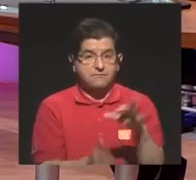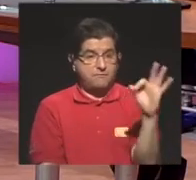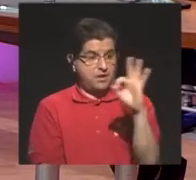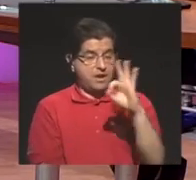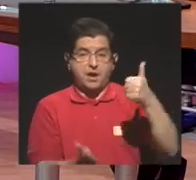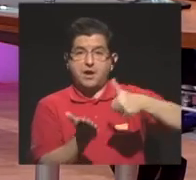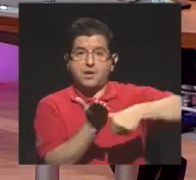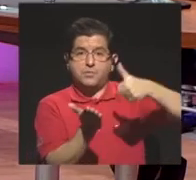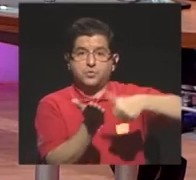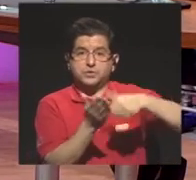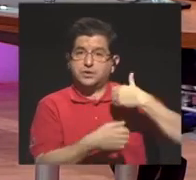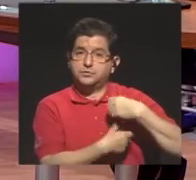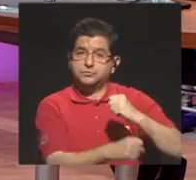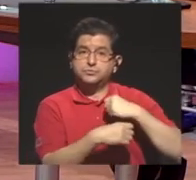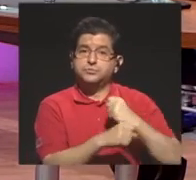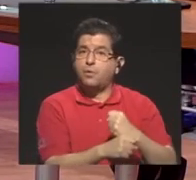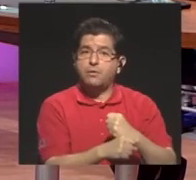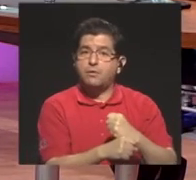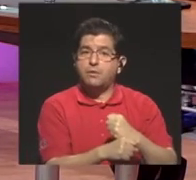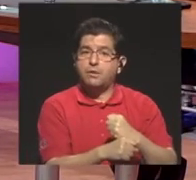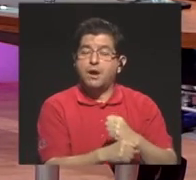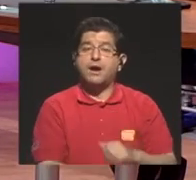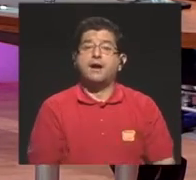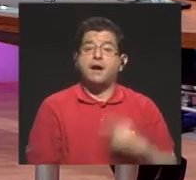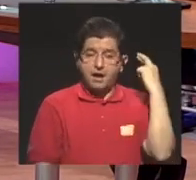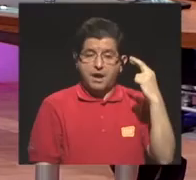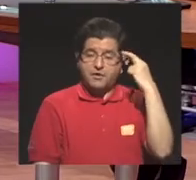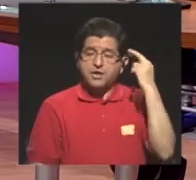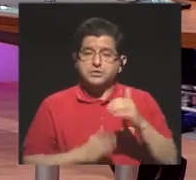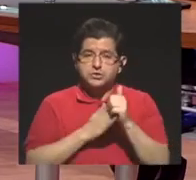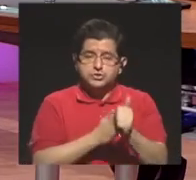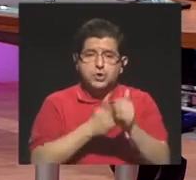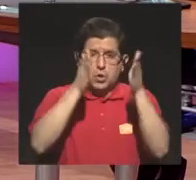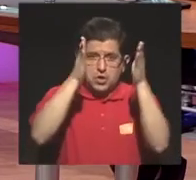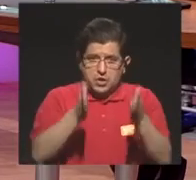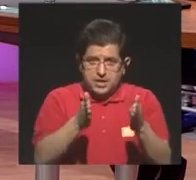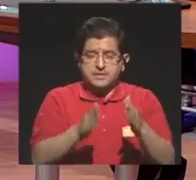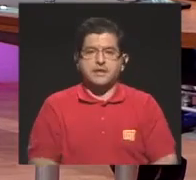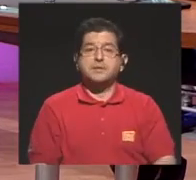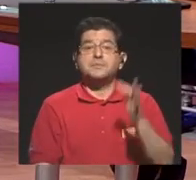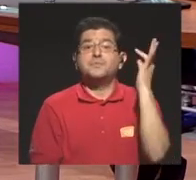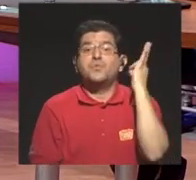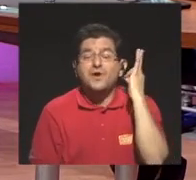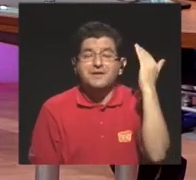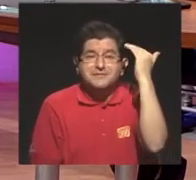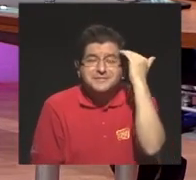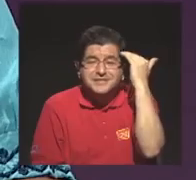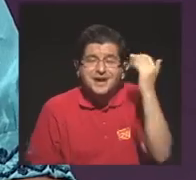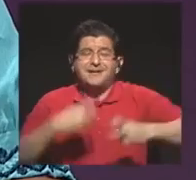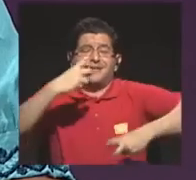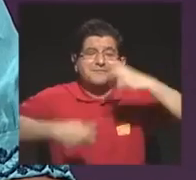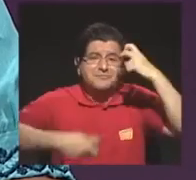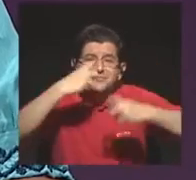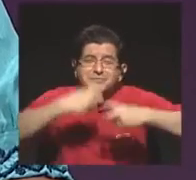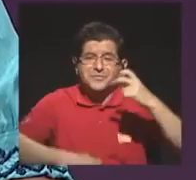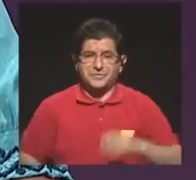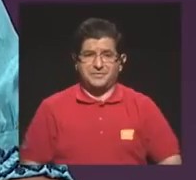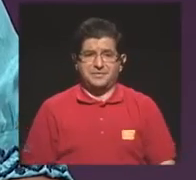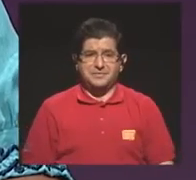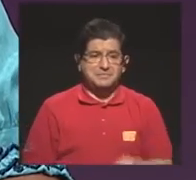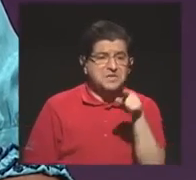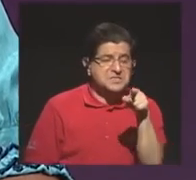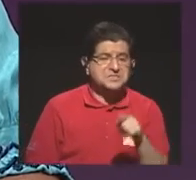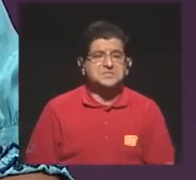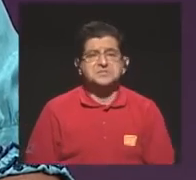son las elecciones municipales. ¿Qué mejor que las lideresas que conocen los problemas